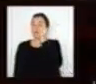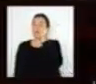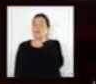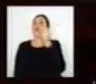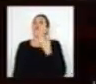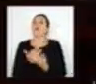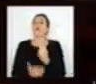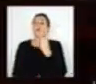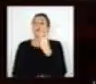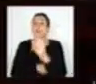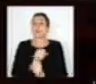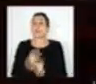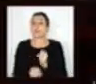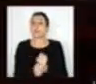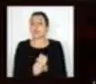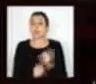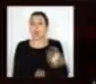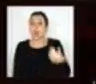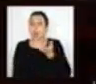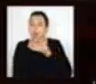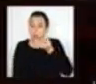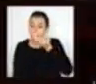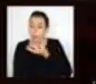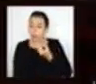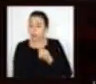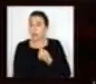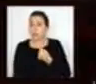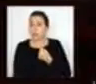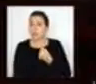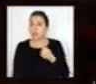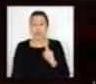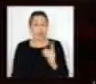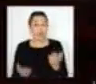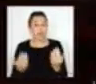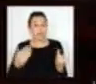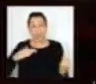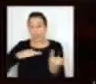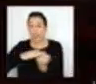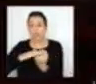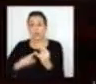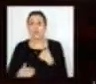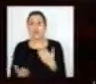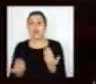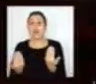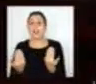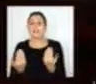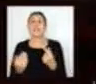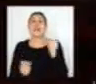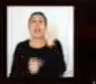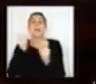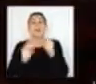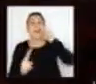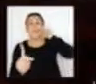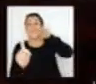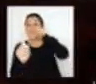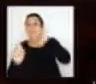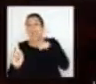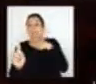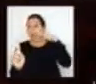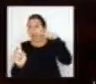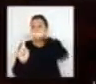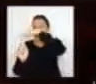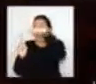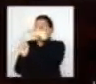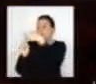ha dicho, yo no necesito ser incluido, necesito ser visibilizado. Hoy día son cientos de miles